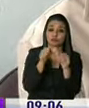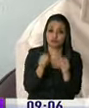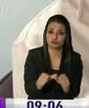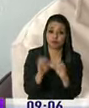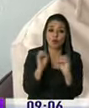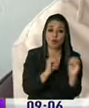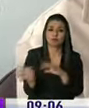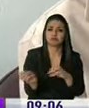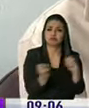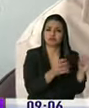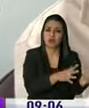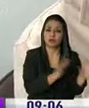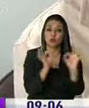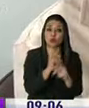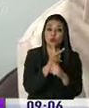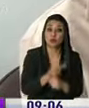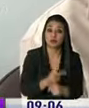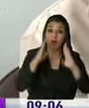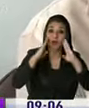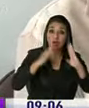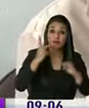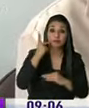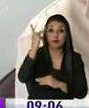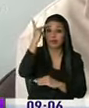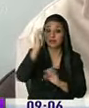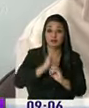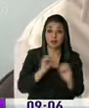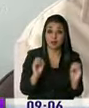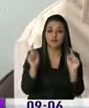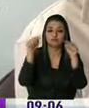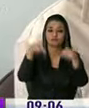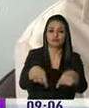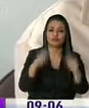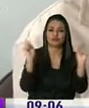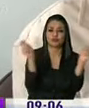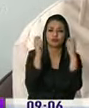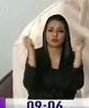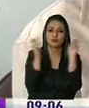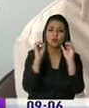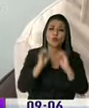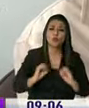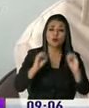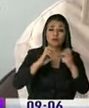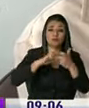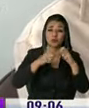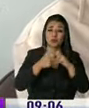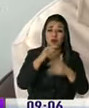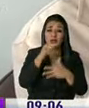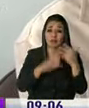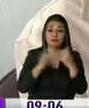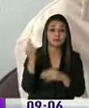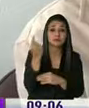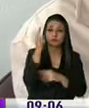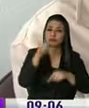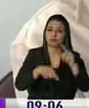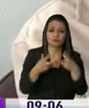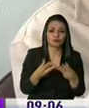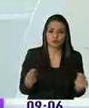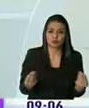abandono y negligencia de parte de la familia, y que tienen tantos problemas que solas ellas no